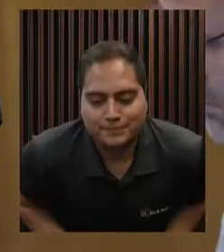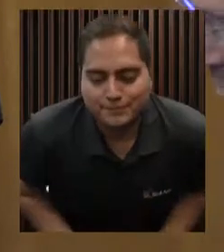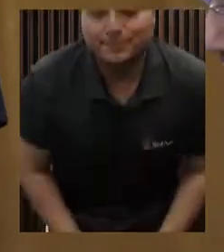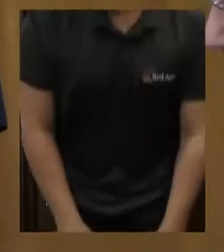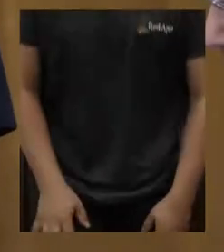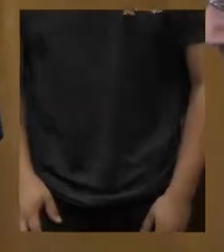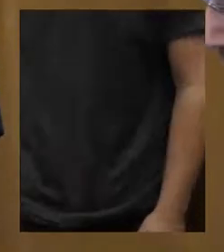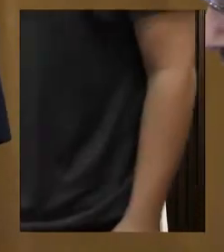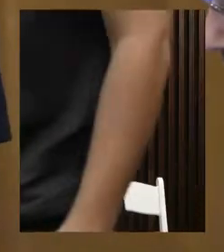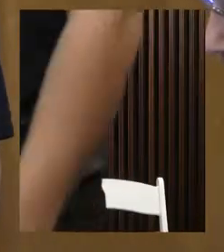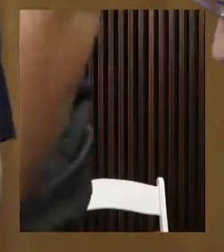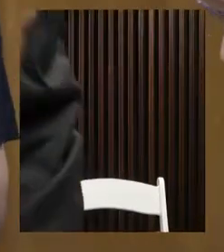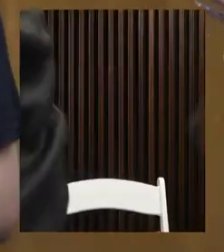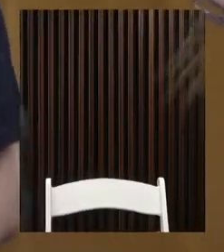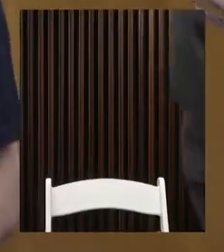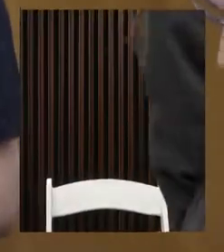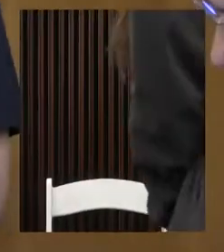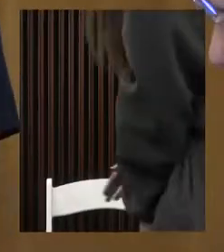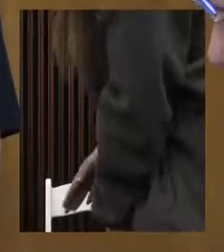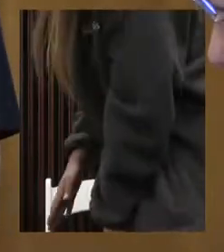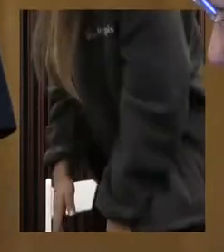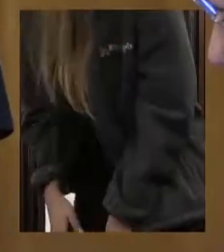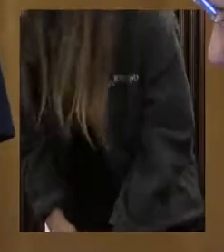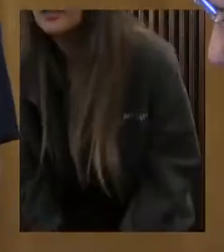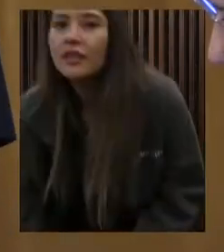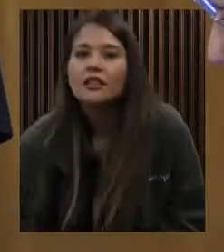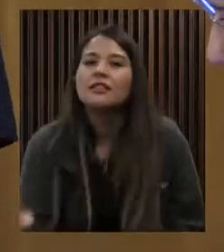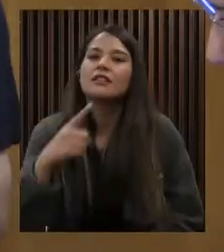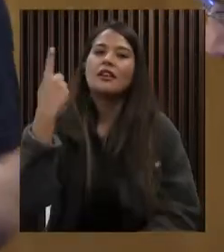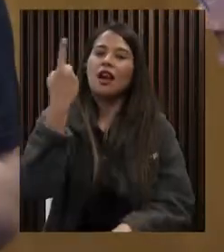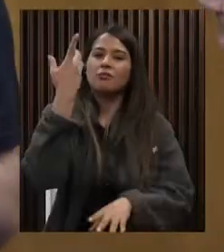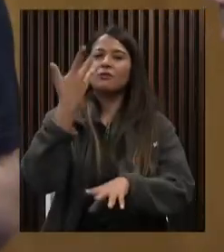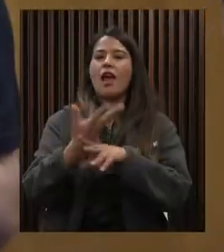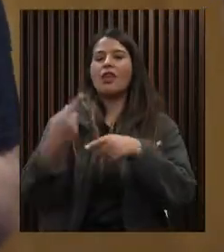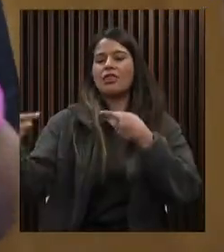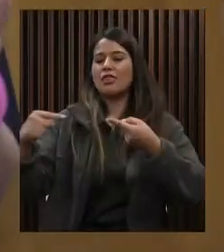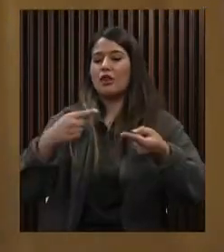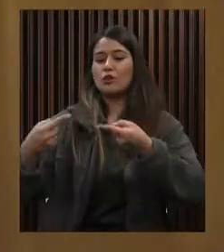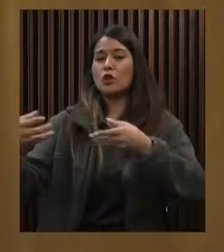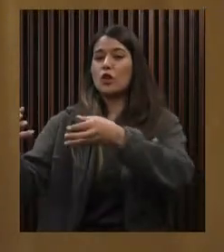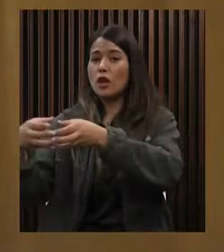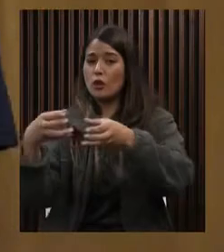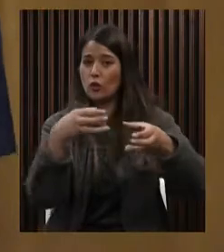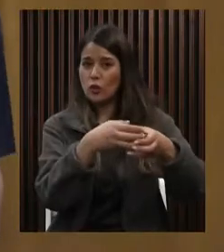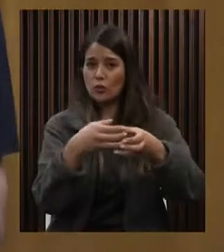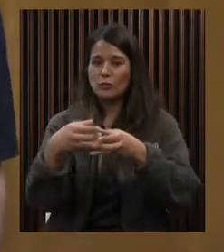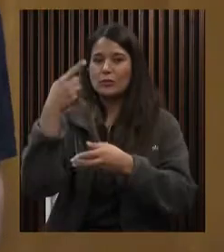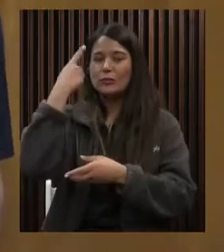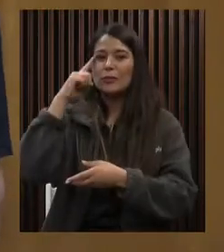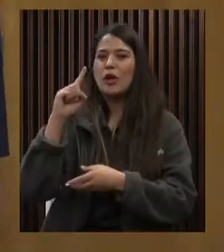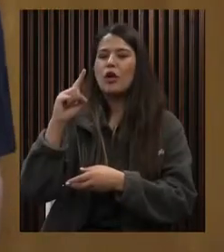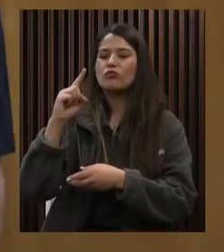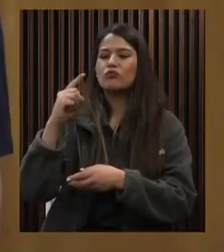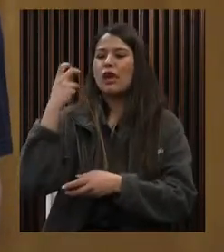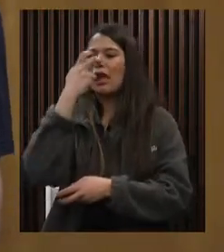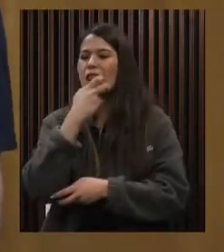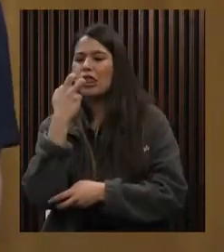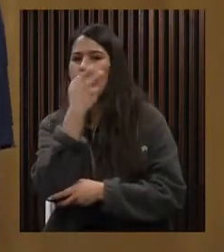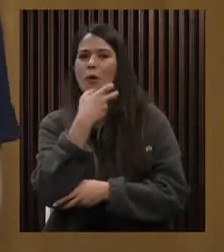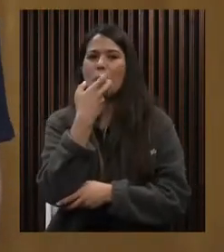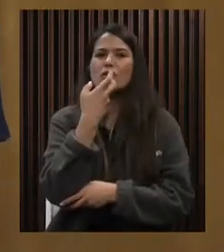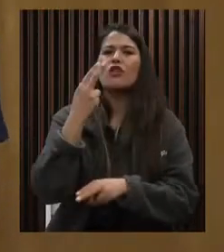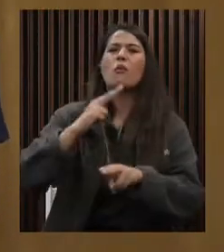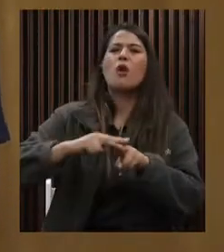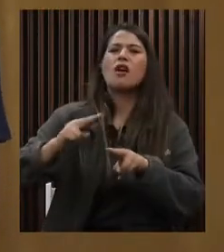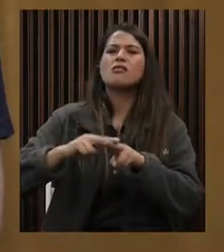Generalmente esto lo hacemos con una discusión de pequeño grupo, pero considerando que estamos hablando con distintos idiomas, lo vamos a hacer como